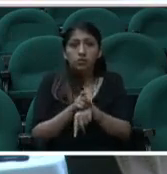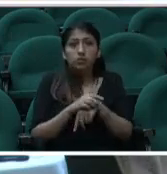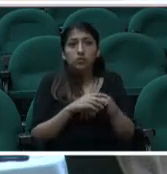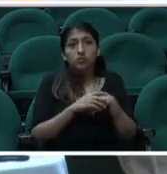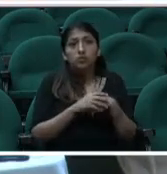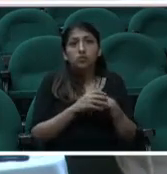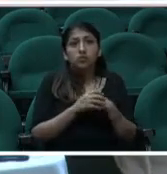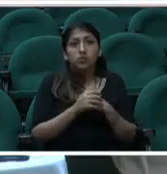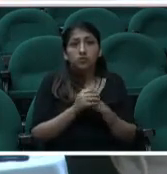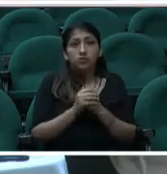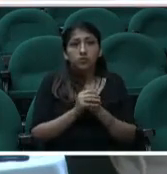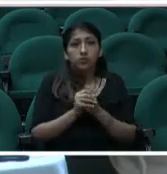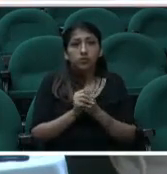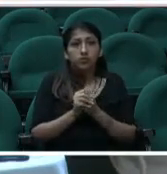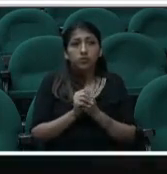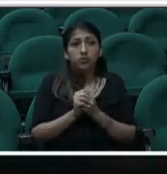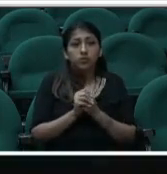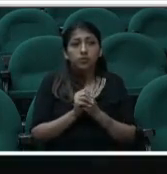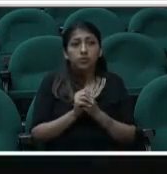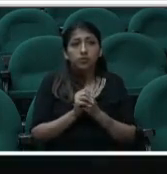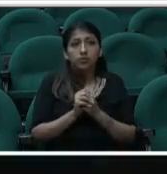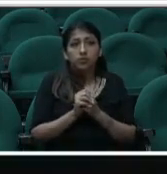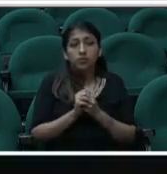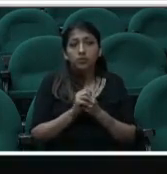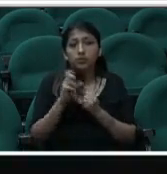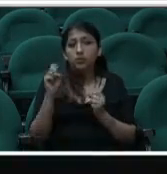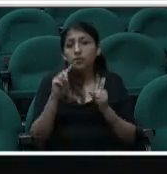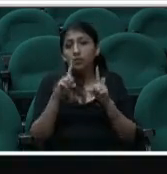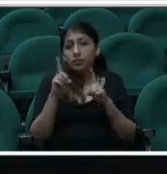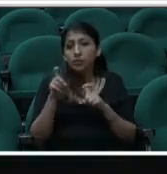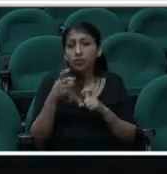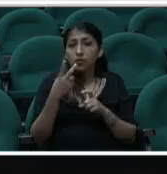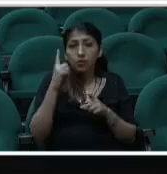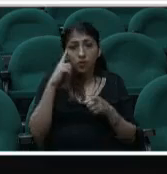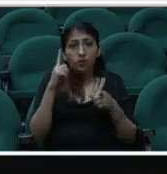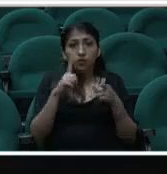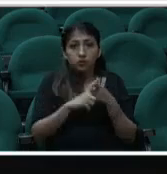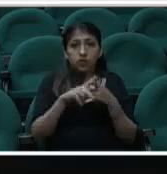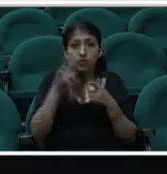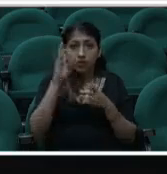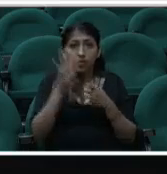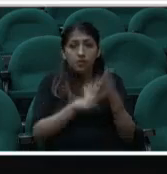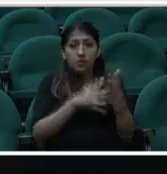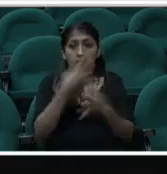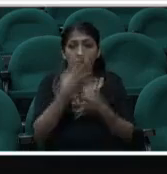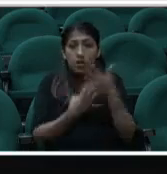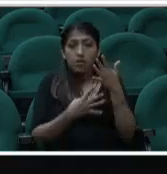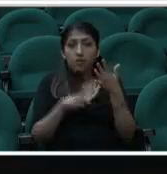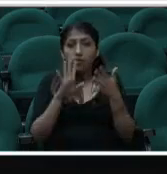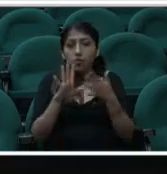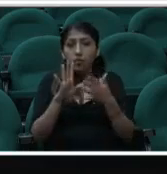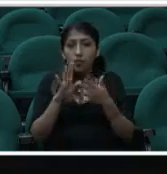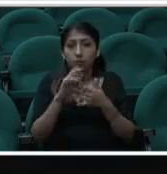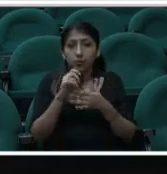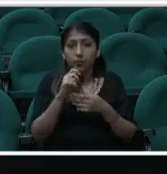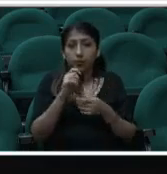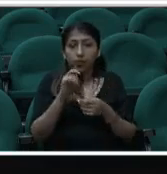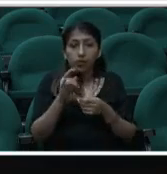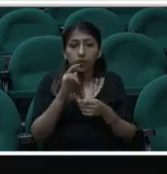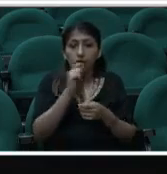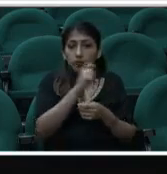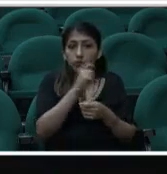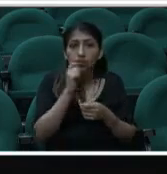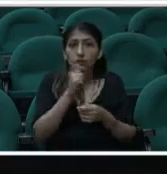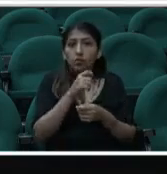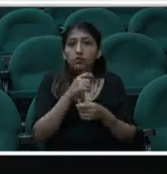al candidato h estimado elías creo que hemos coincidido en lo que respecta a la tabla de consumo te preguntaría y